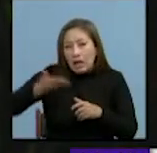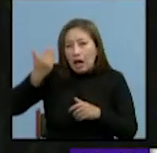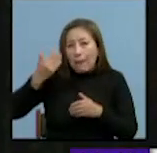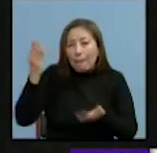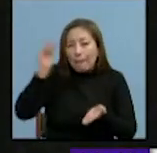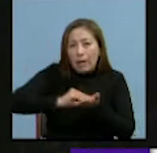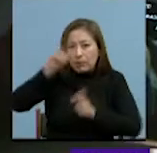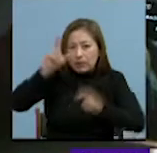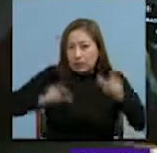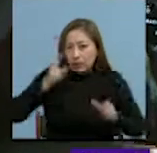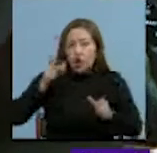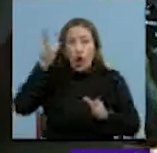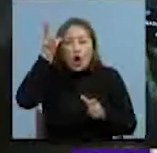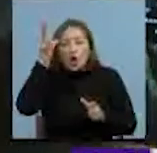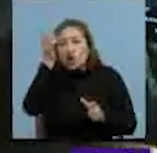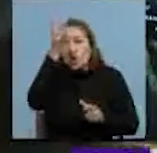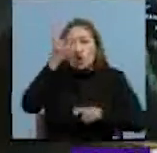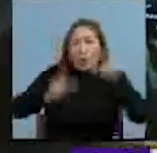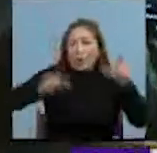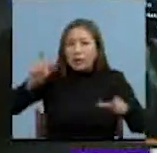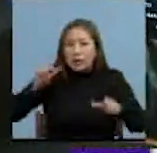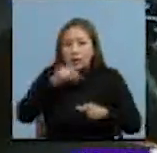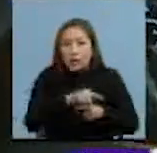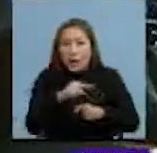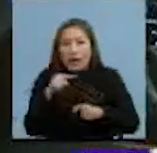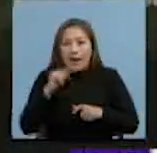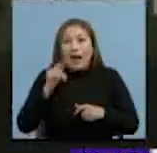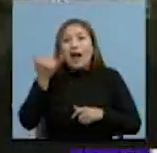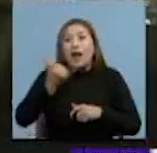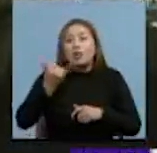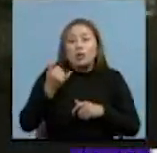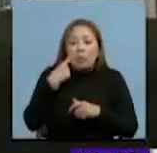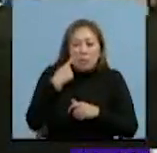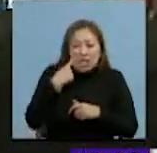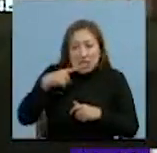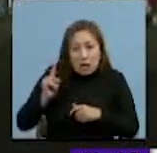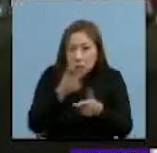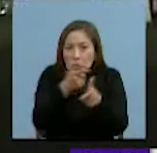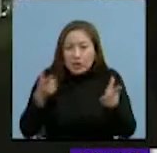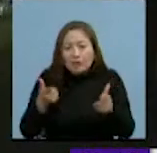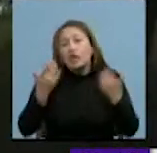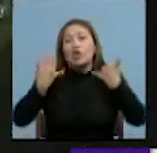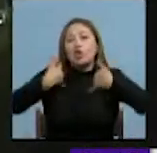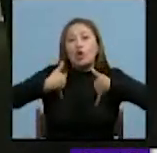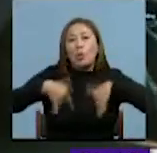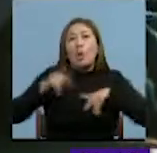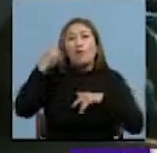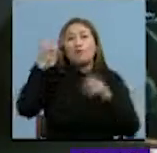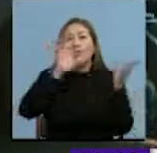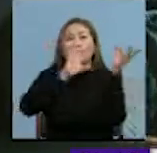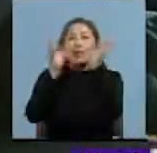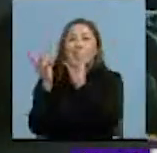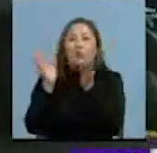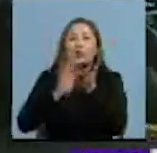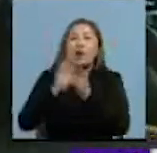Entre 8 y 12 personas. Sí. Hay varios que nos extrañó que no estén, pero es normal por las condiciones climáticas, a